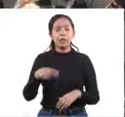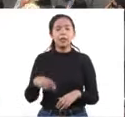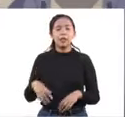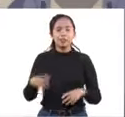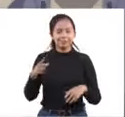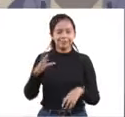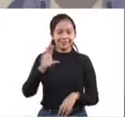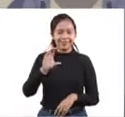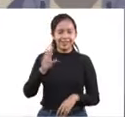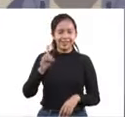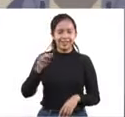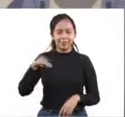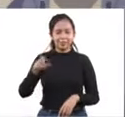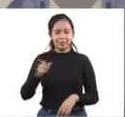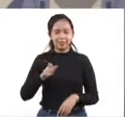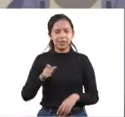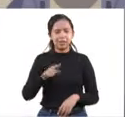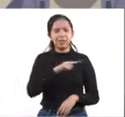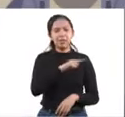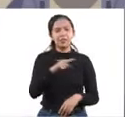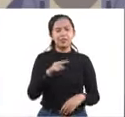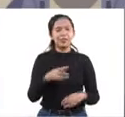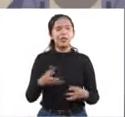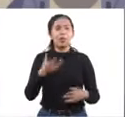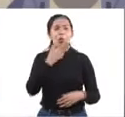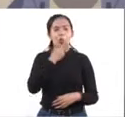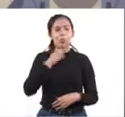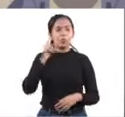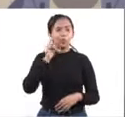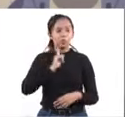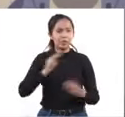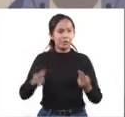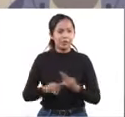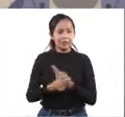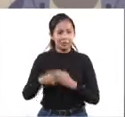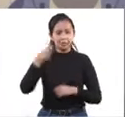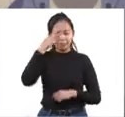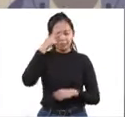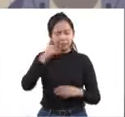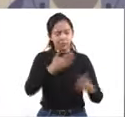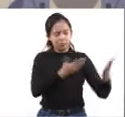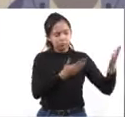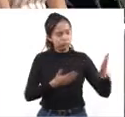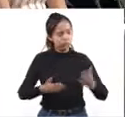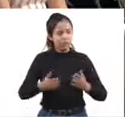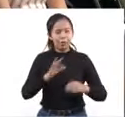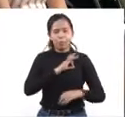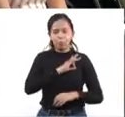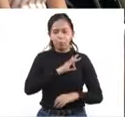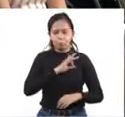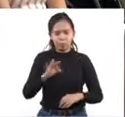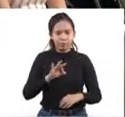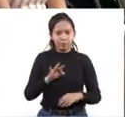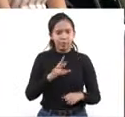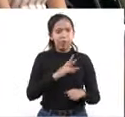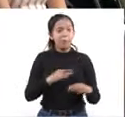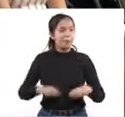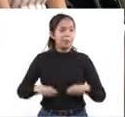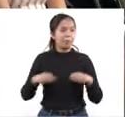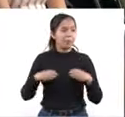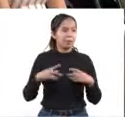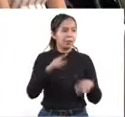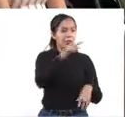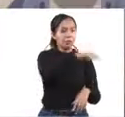México, es capital de todas y de todos los mexicanos, en cualquier lugar donde se encuentren. Así que